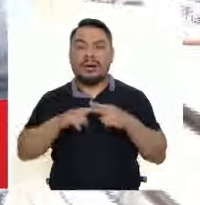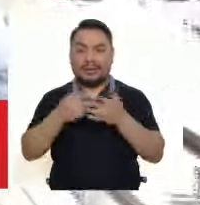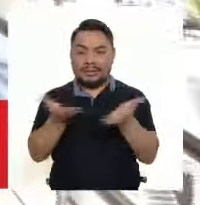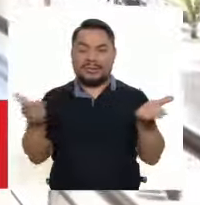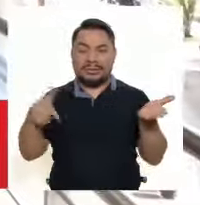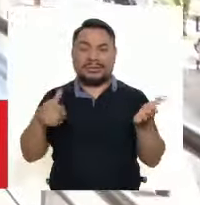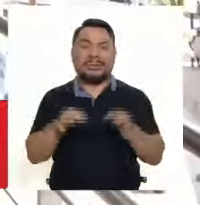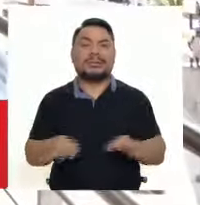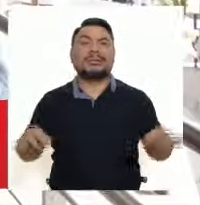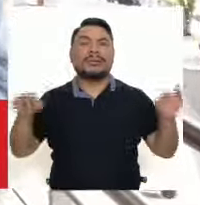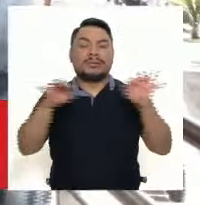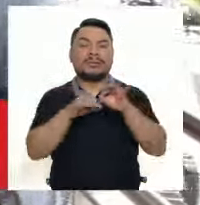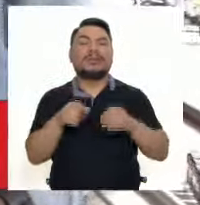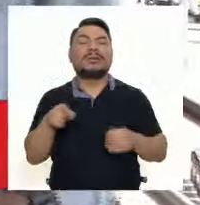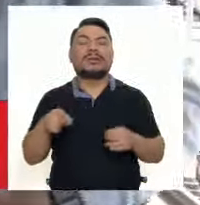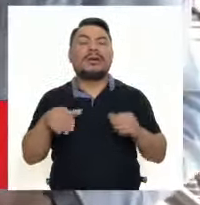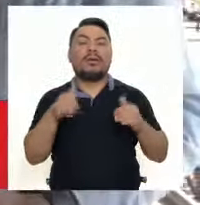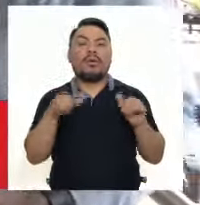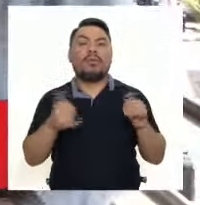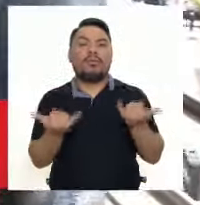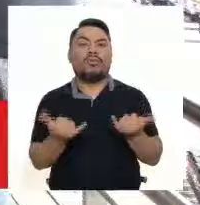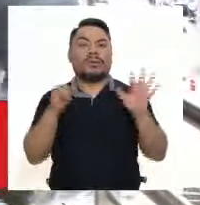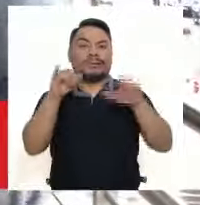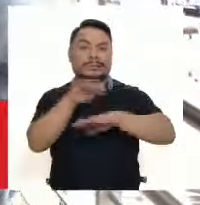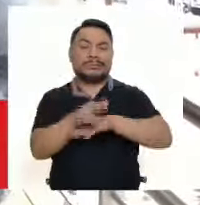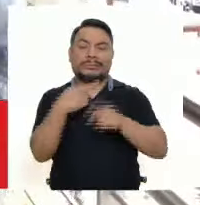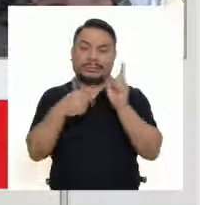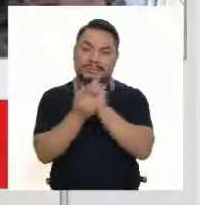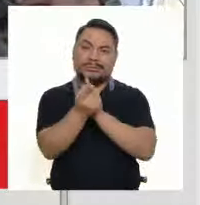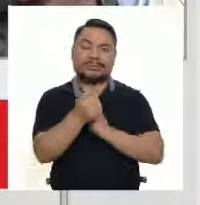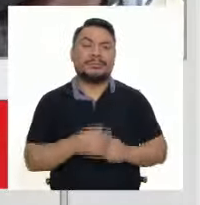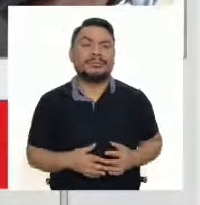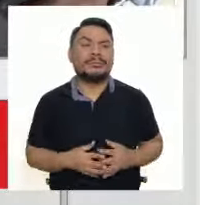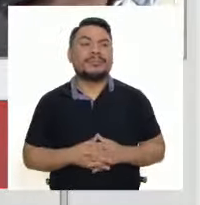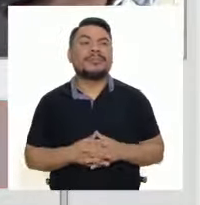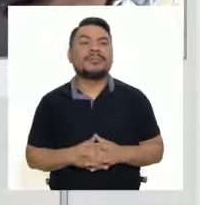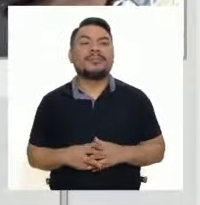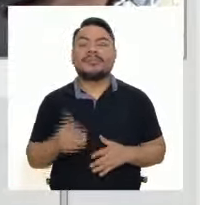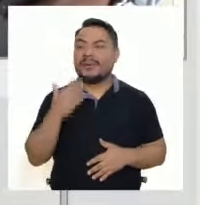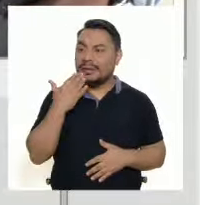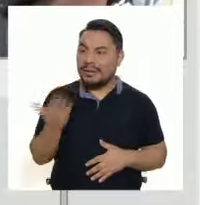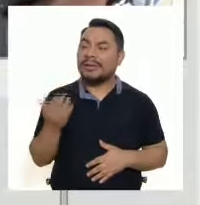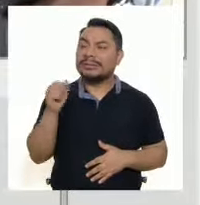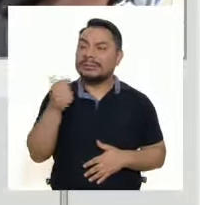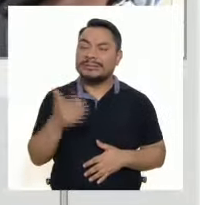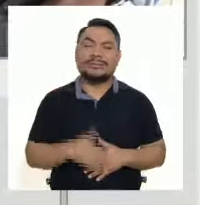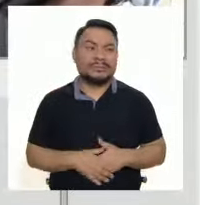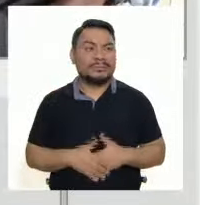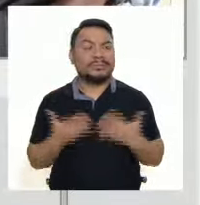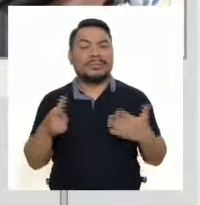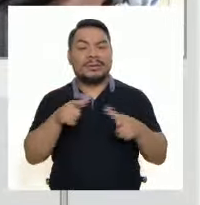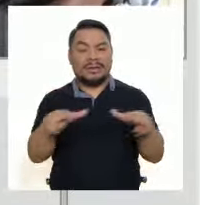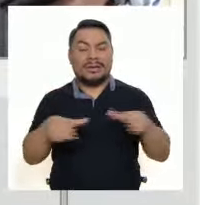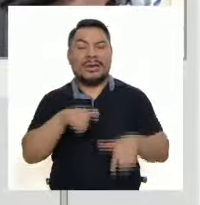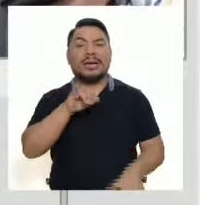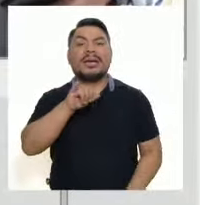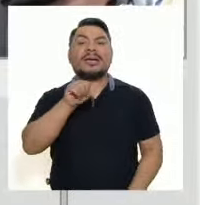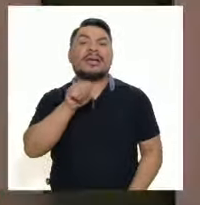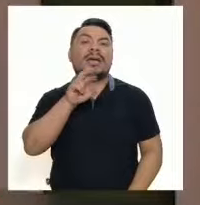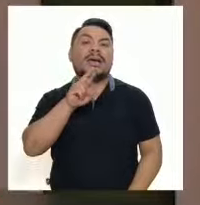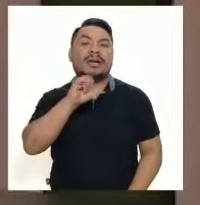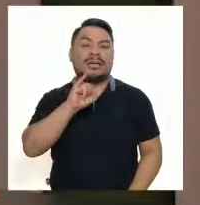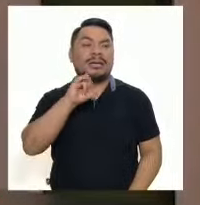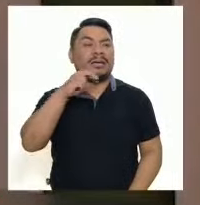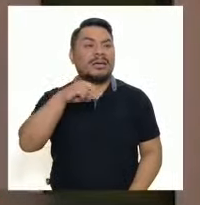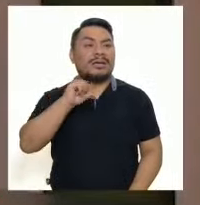de este importante bulevar, hoy a las 6 de la tarde. Vuelvo contigo en estudios. Correcto, Pablo. Bueno, entonces Yarinacocha, o mejor